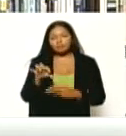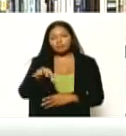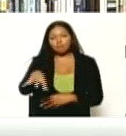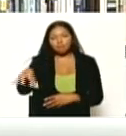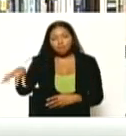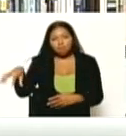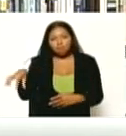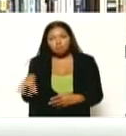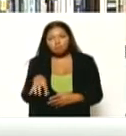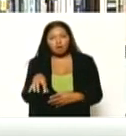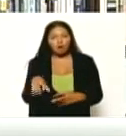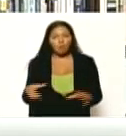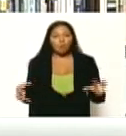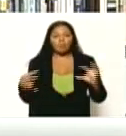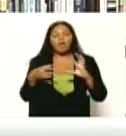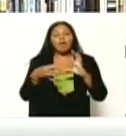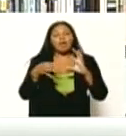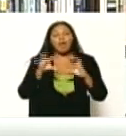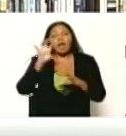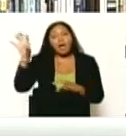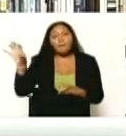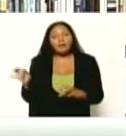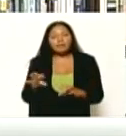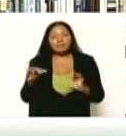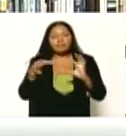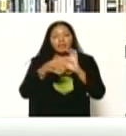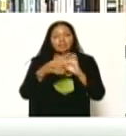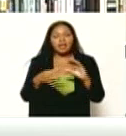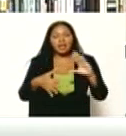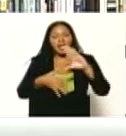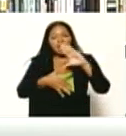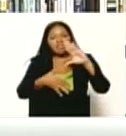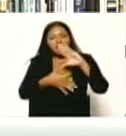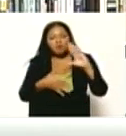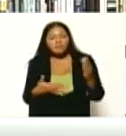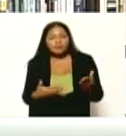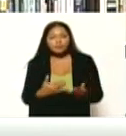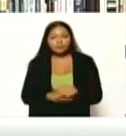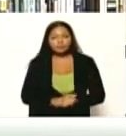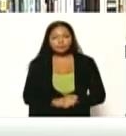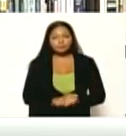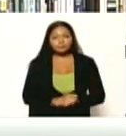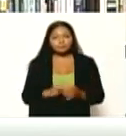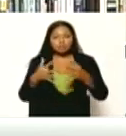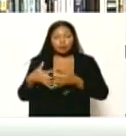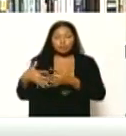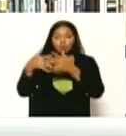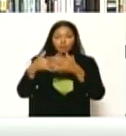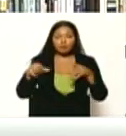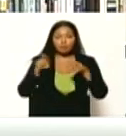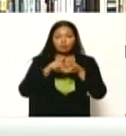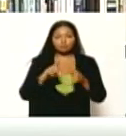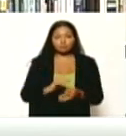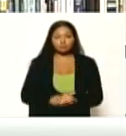estados de la Unión Norteamericana, del Estado de la Unión, de los Estados Unidos.